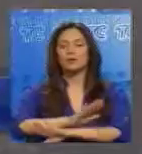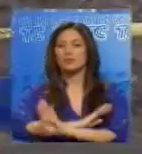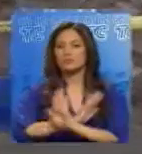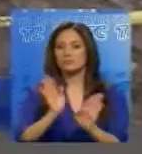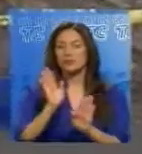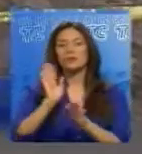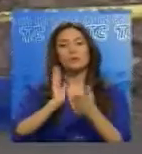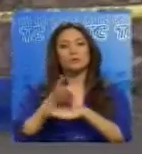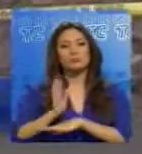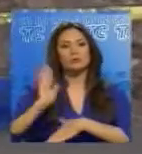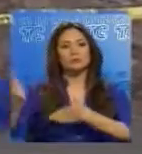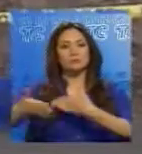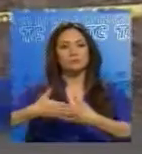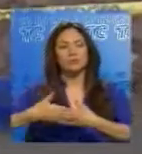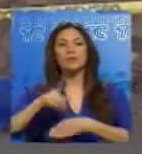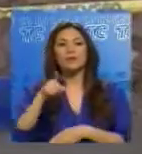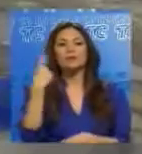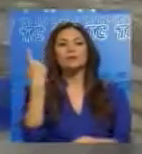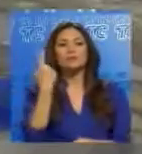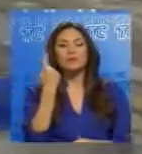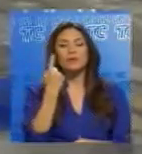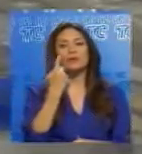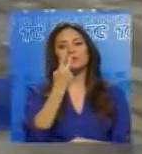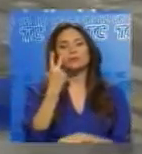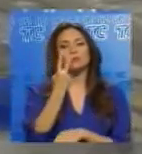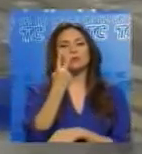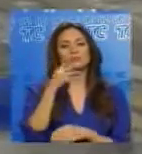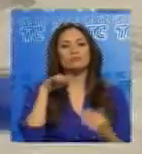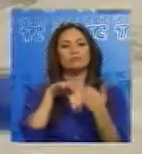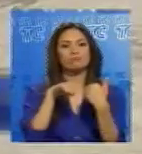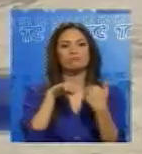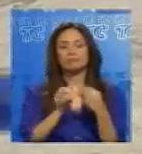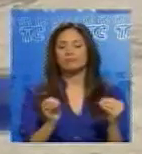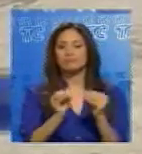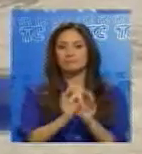kilómetro 28 el tránsito será solo en dos carriles